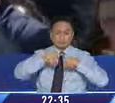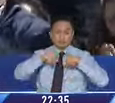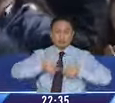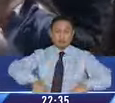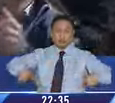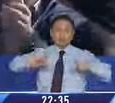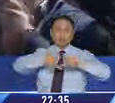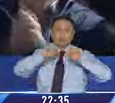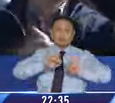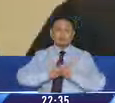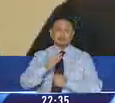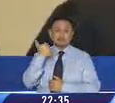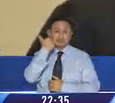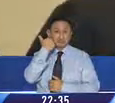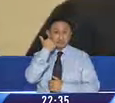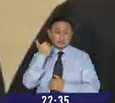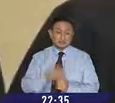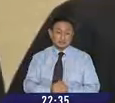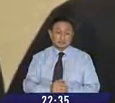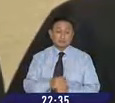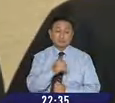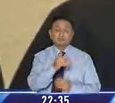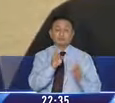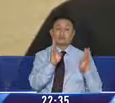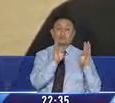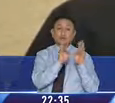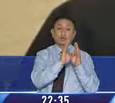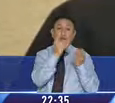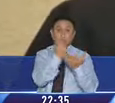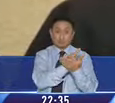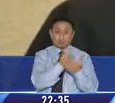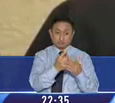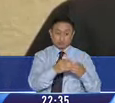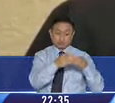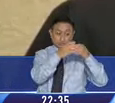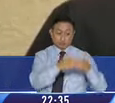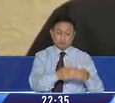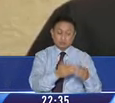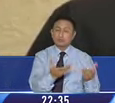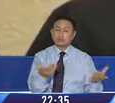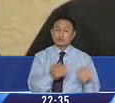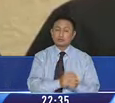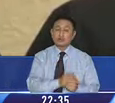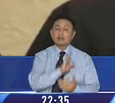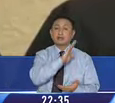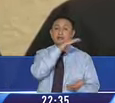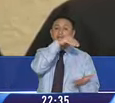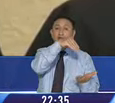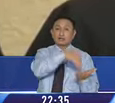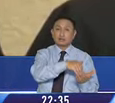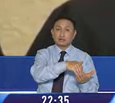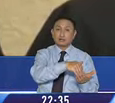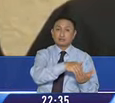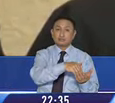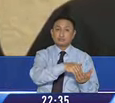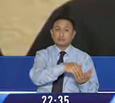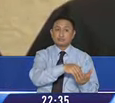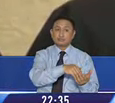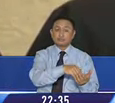espacios que brinden comodidad. El Congreso, la semana del Congreso, va a desarrollarse en el Centro de